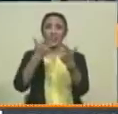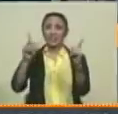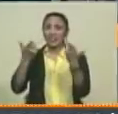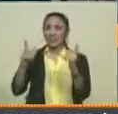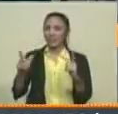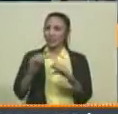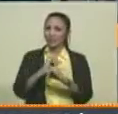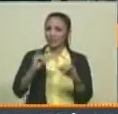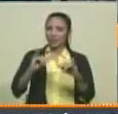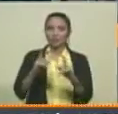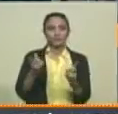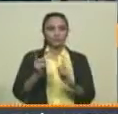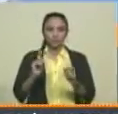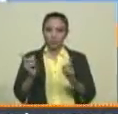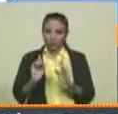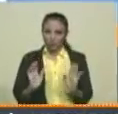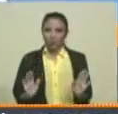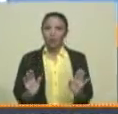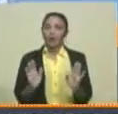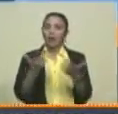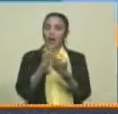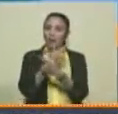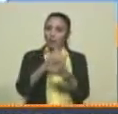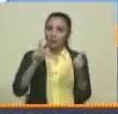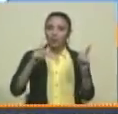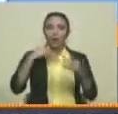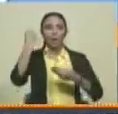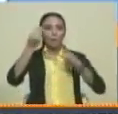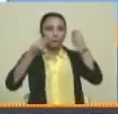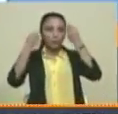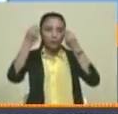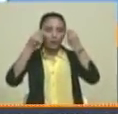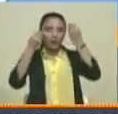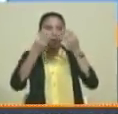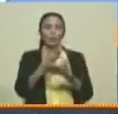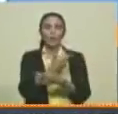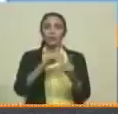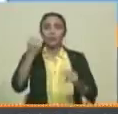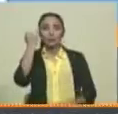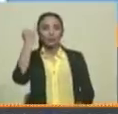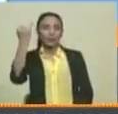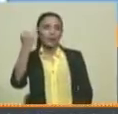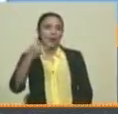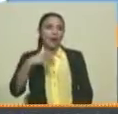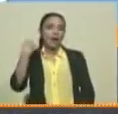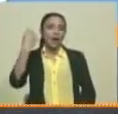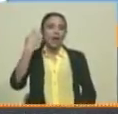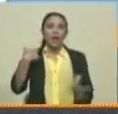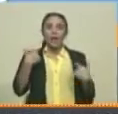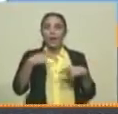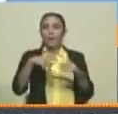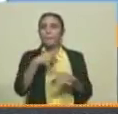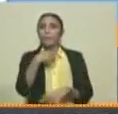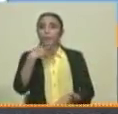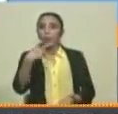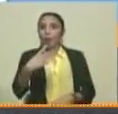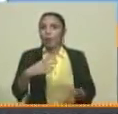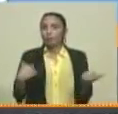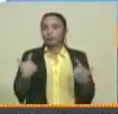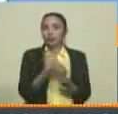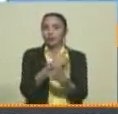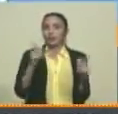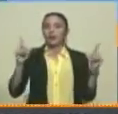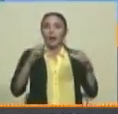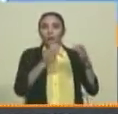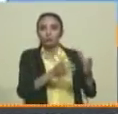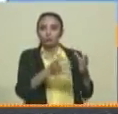Forma parte, claro que sí, la libertad de pensamiento, la libertad de expresión, la libertad de palabra, la libertad de organización,